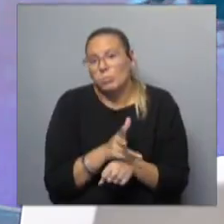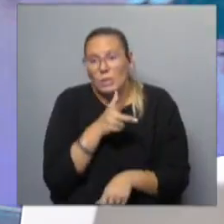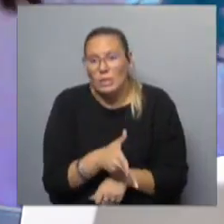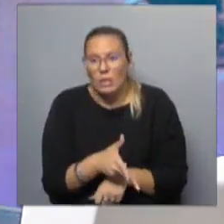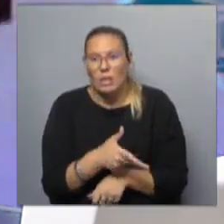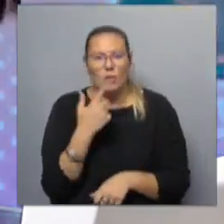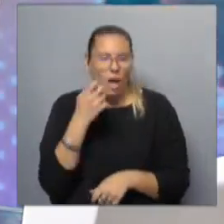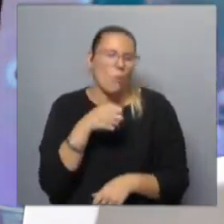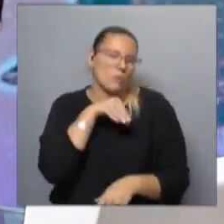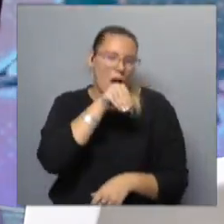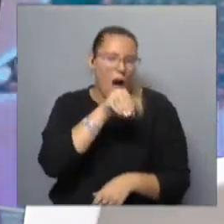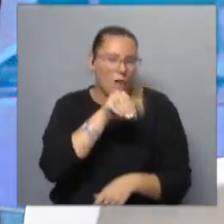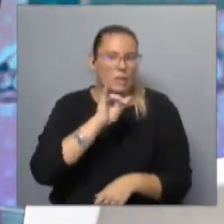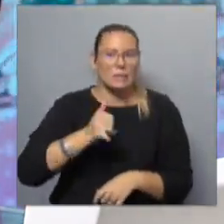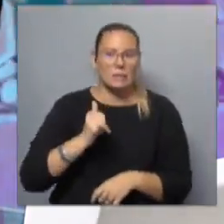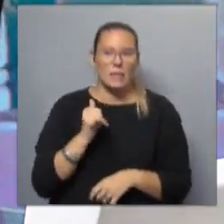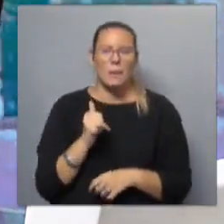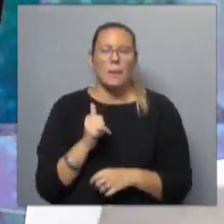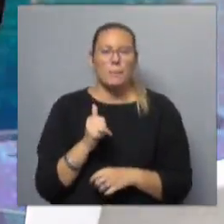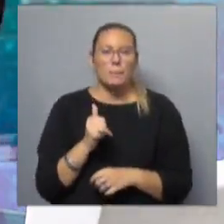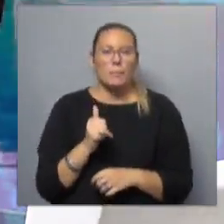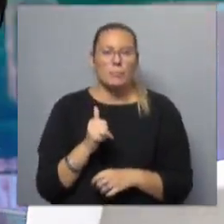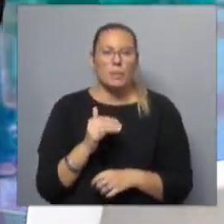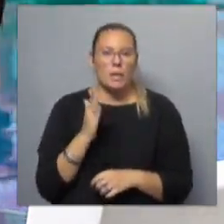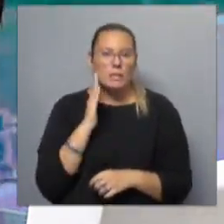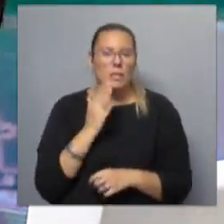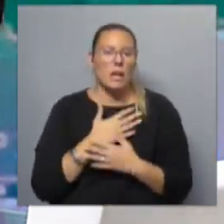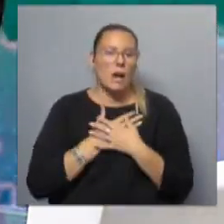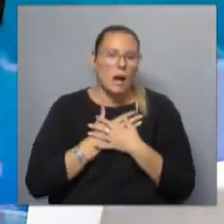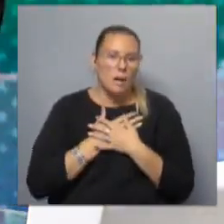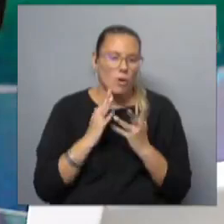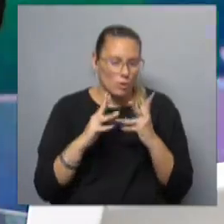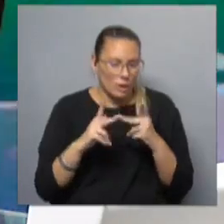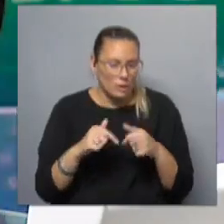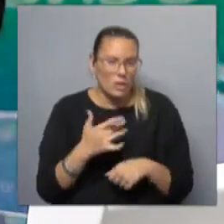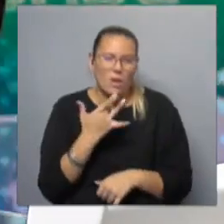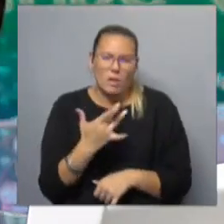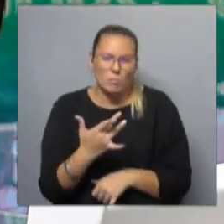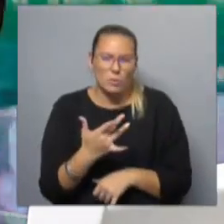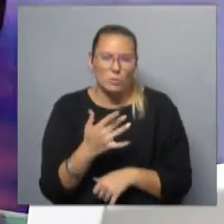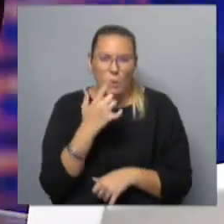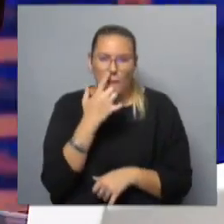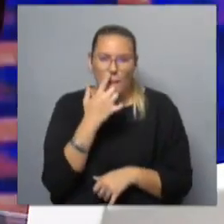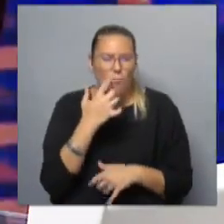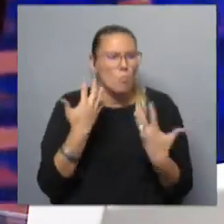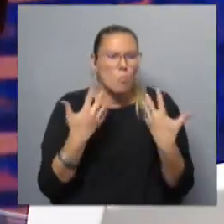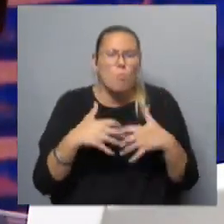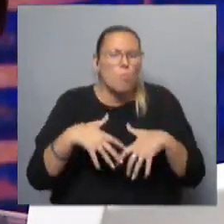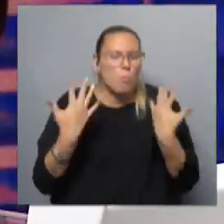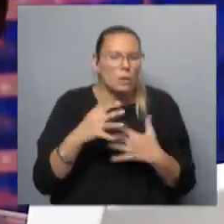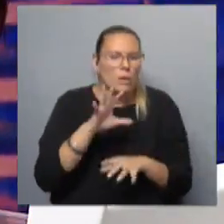le nota, ¿viste? Cuando habla, se le nota. Así que nada, y como sé que con la pasión que está armado, está divino. Haya la exposición que haya,